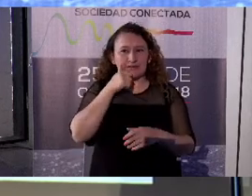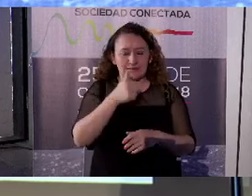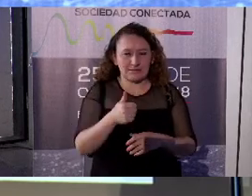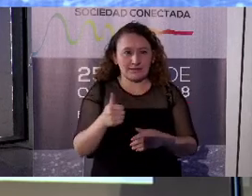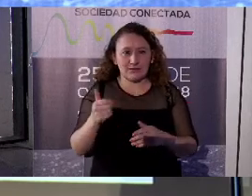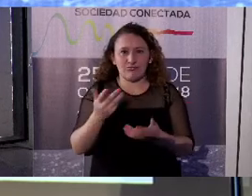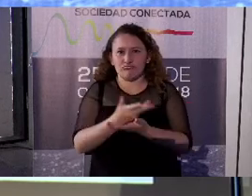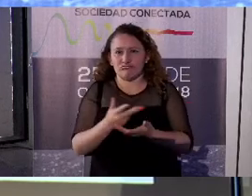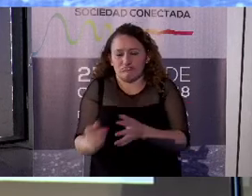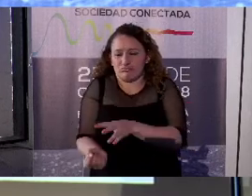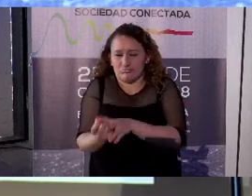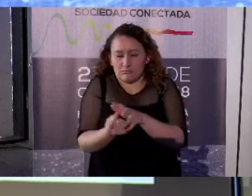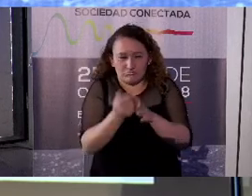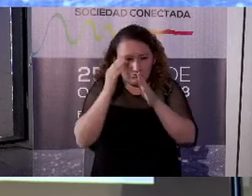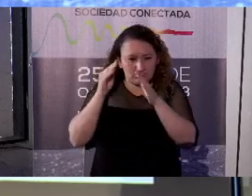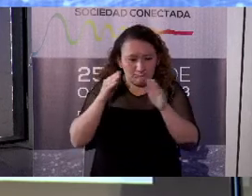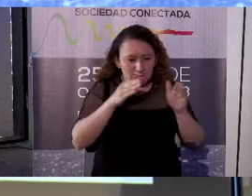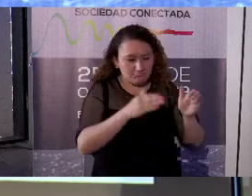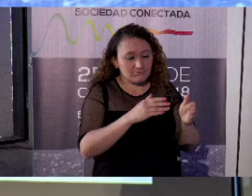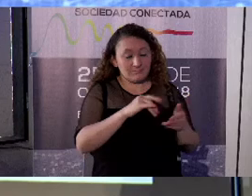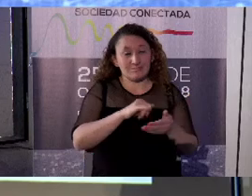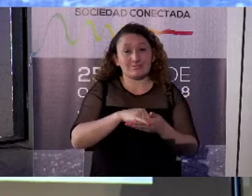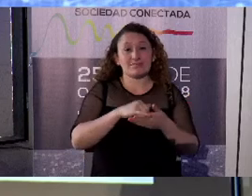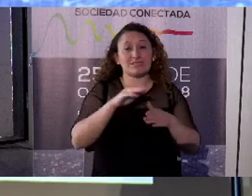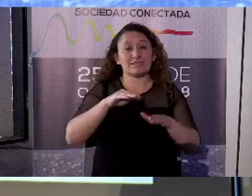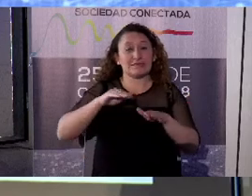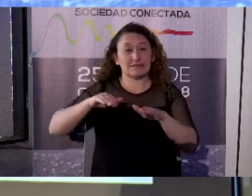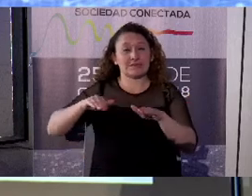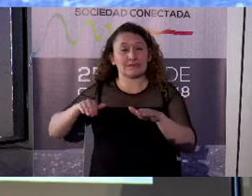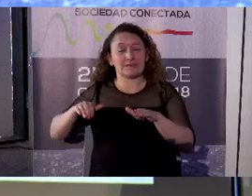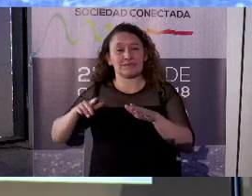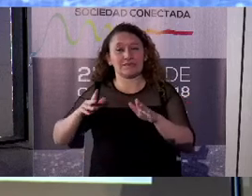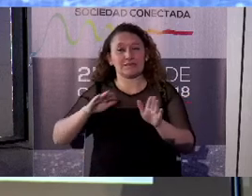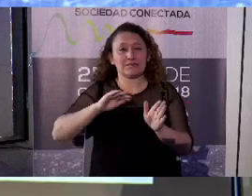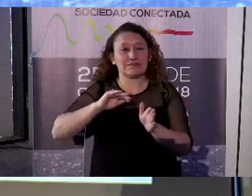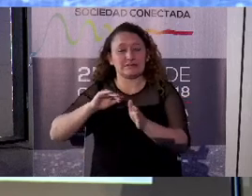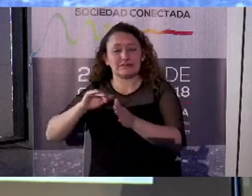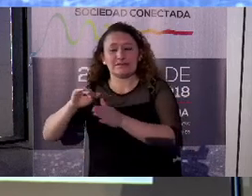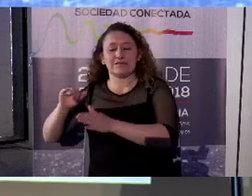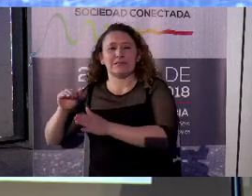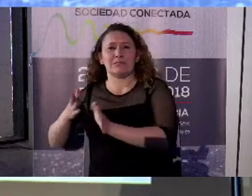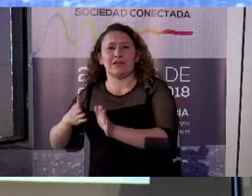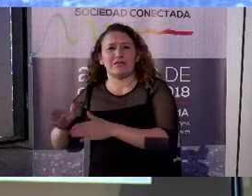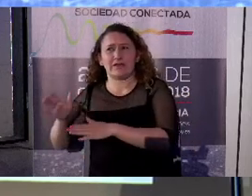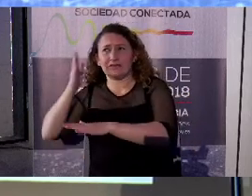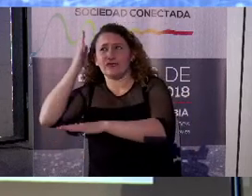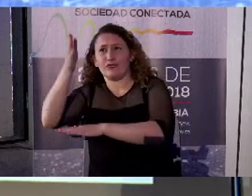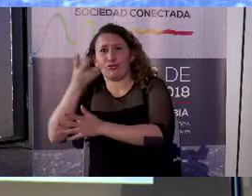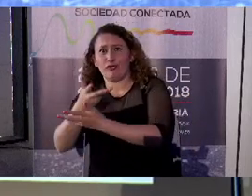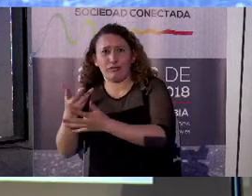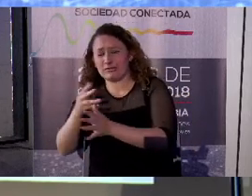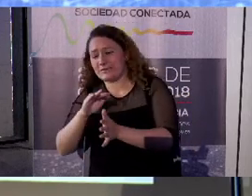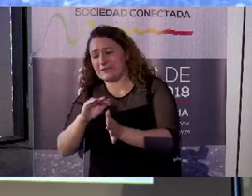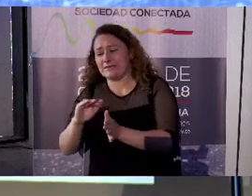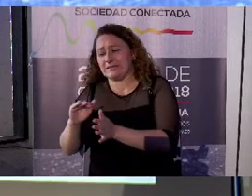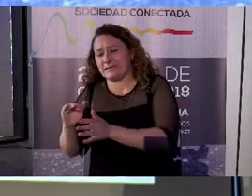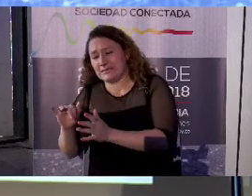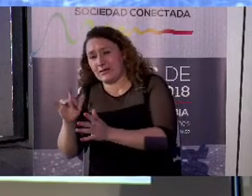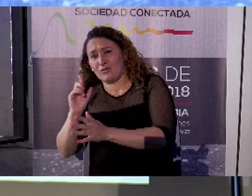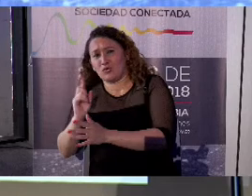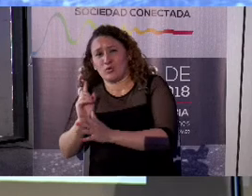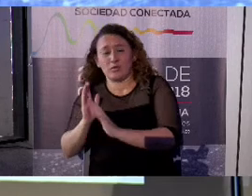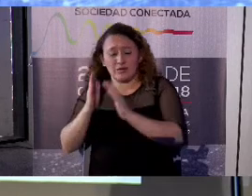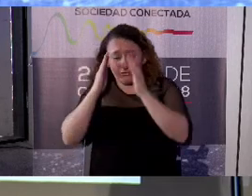e se dejamos un poquito de lado la la planificación y el futuro y esto Porque porque nos